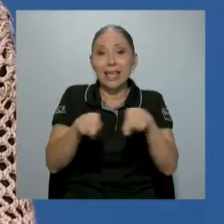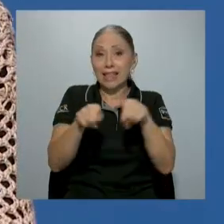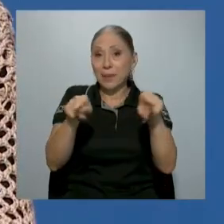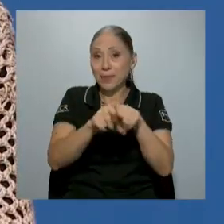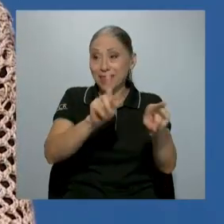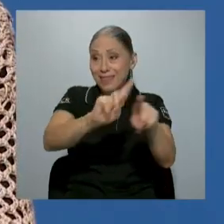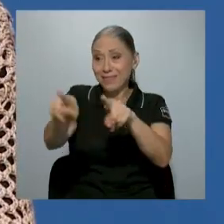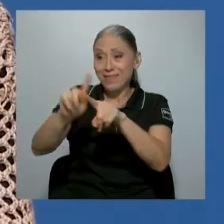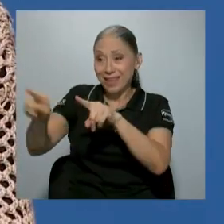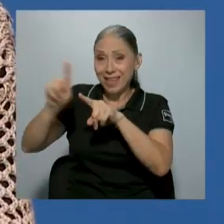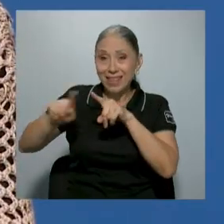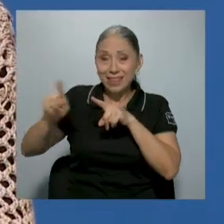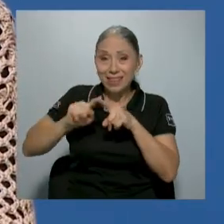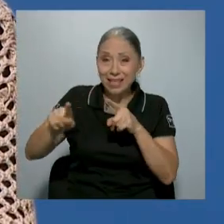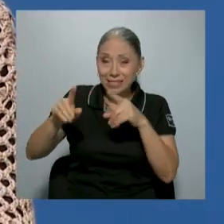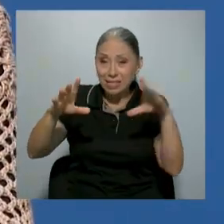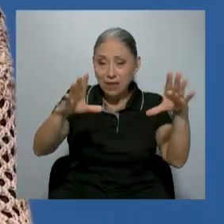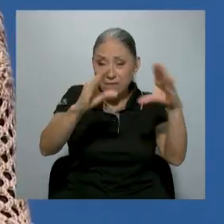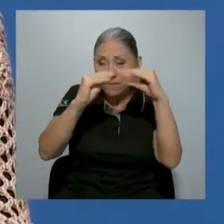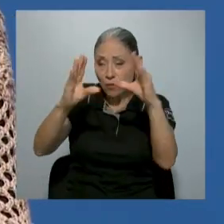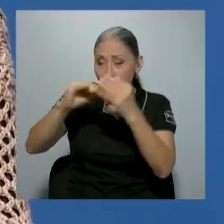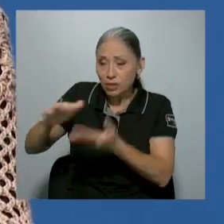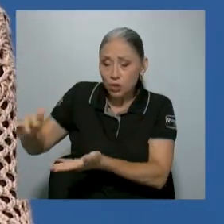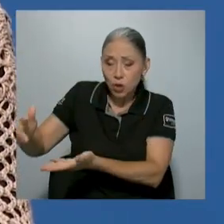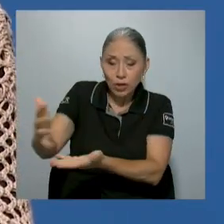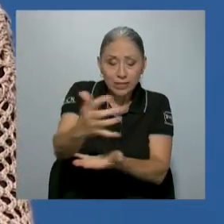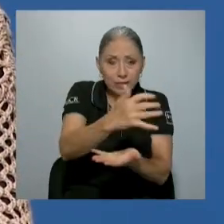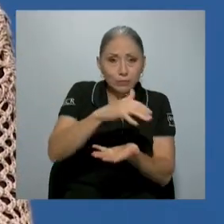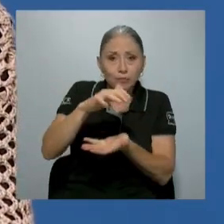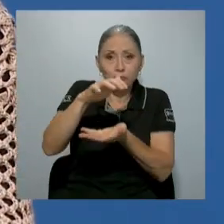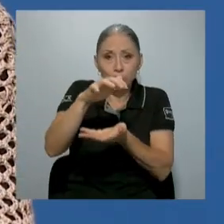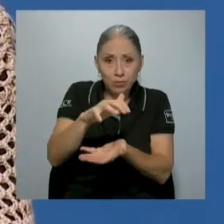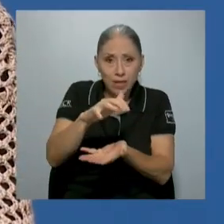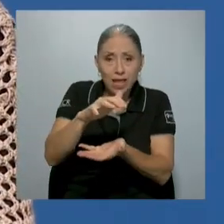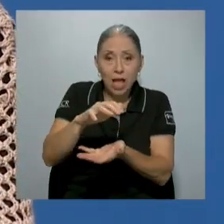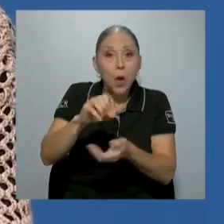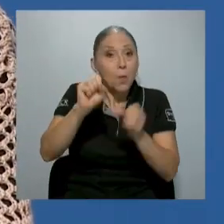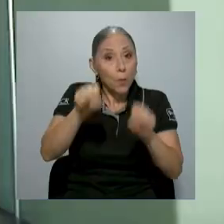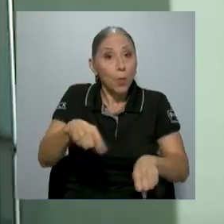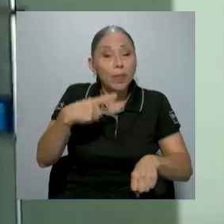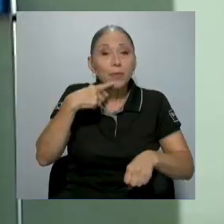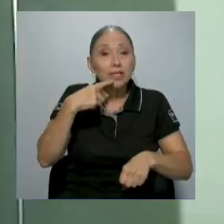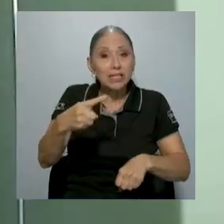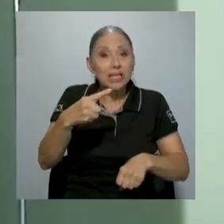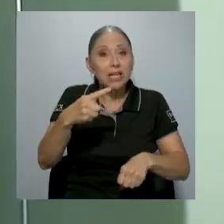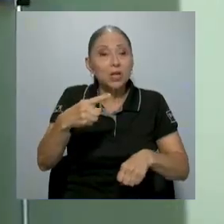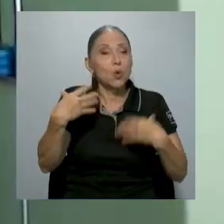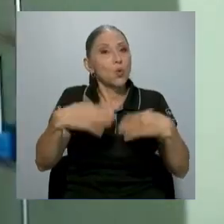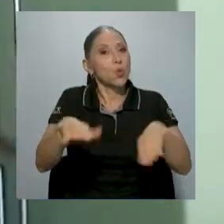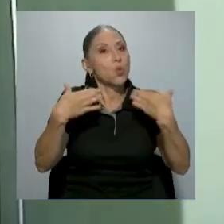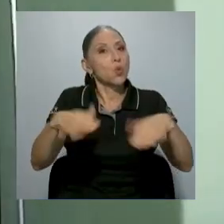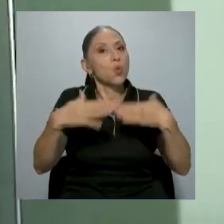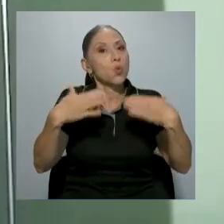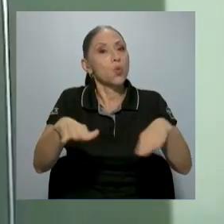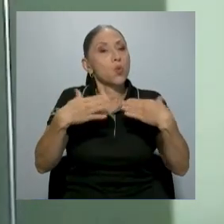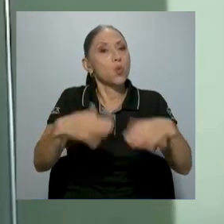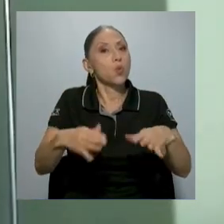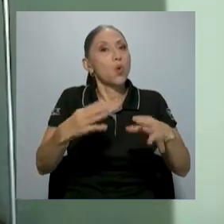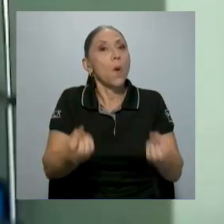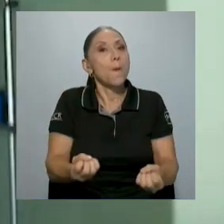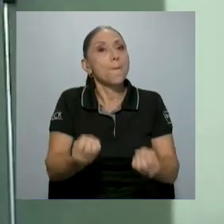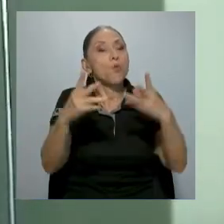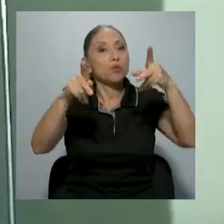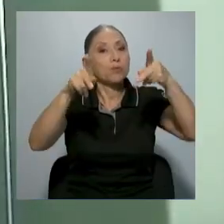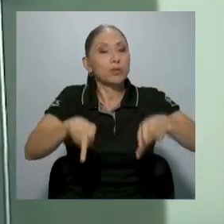observatorio se han elaborado, si bien es cierto, podemos decir que hay un grupo importante de personas adultas mayores que están en